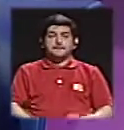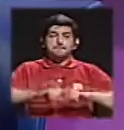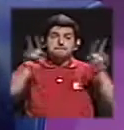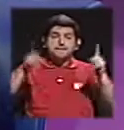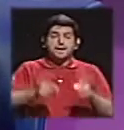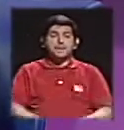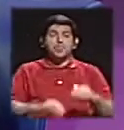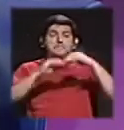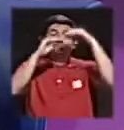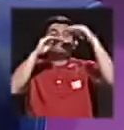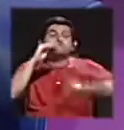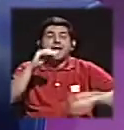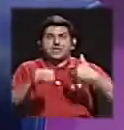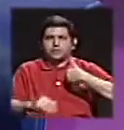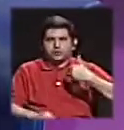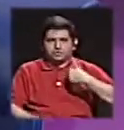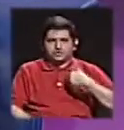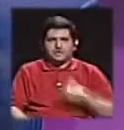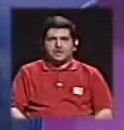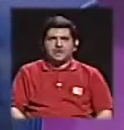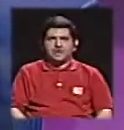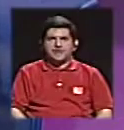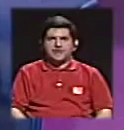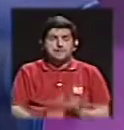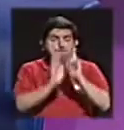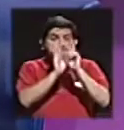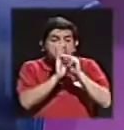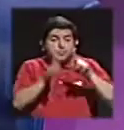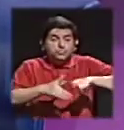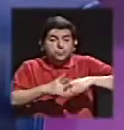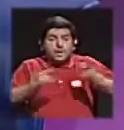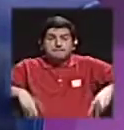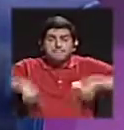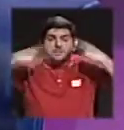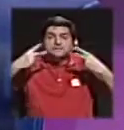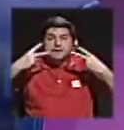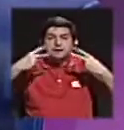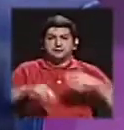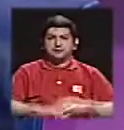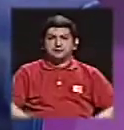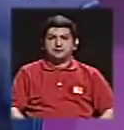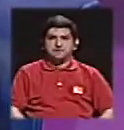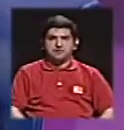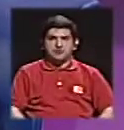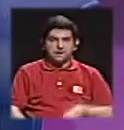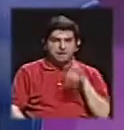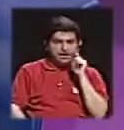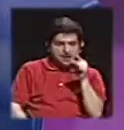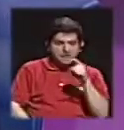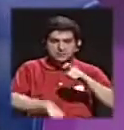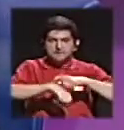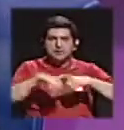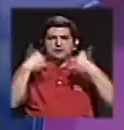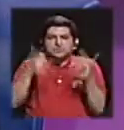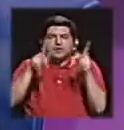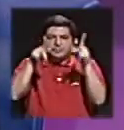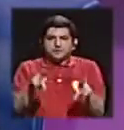pero muchísimo menos que en el minuto que la vida empieza, sea